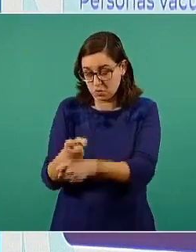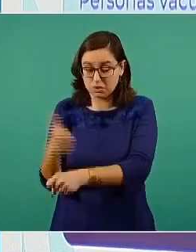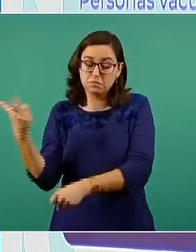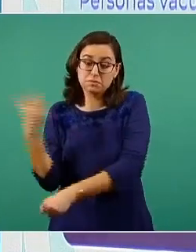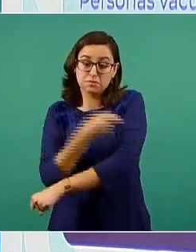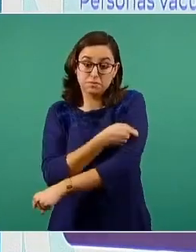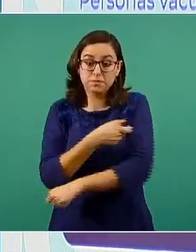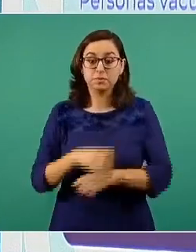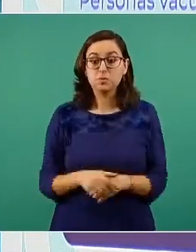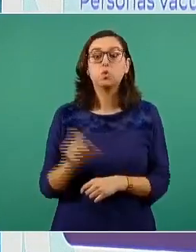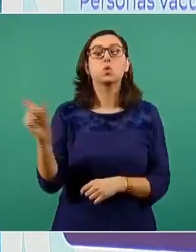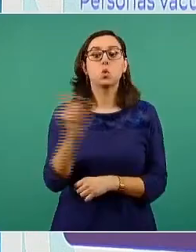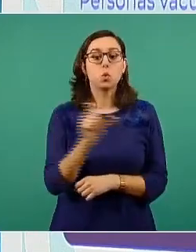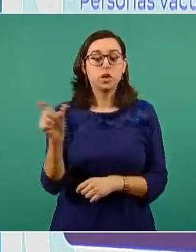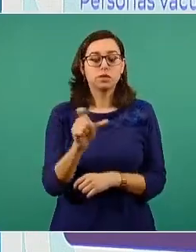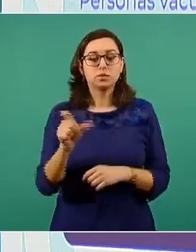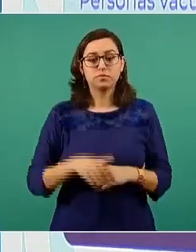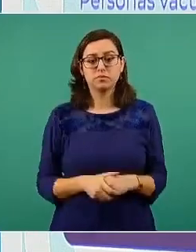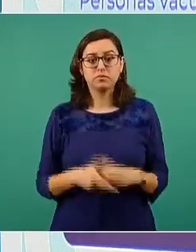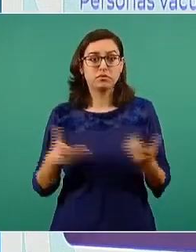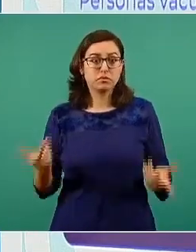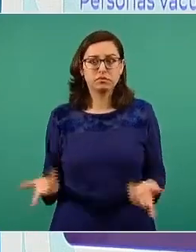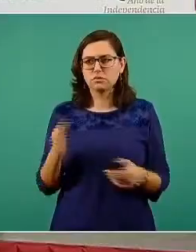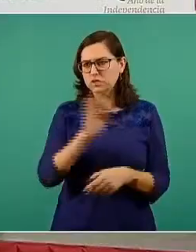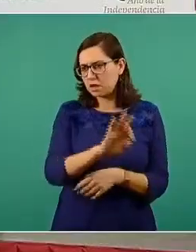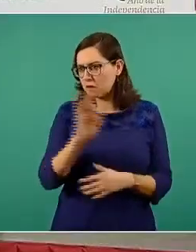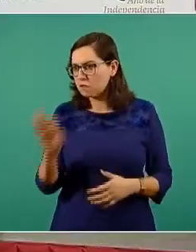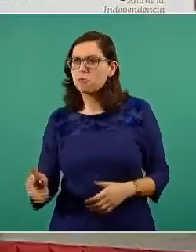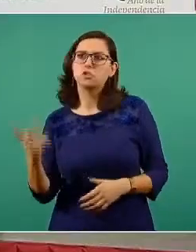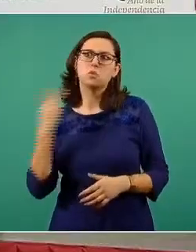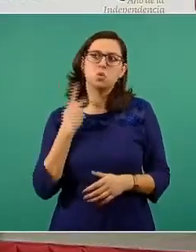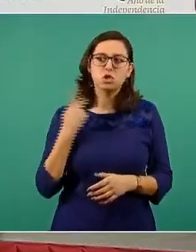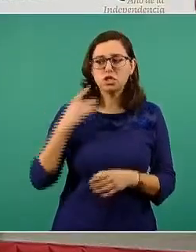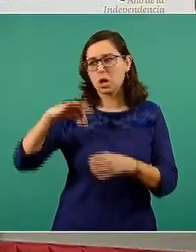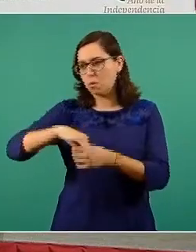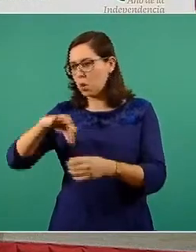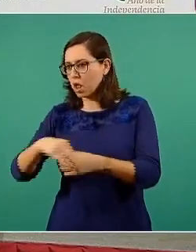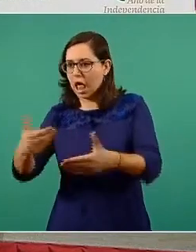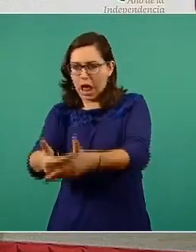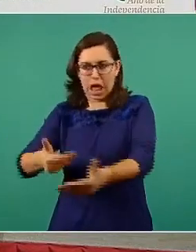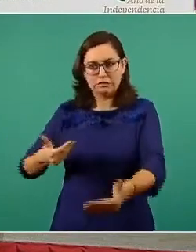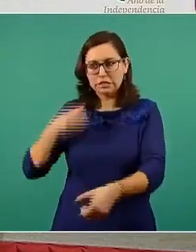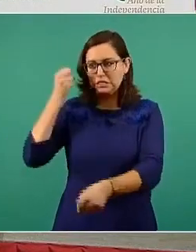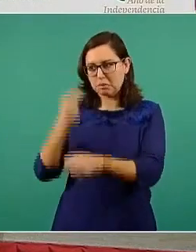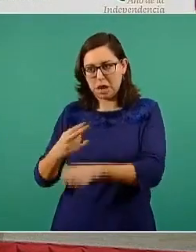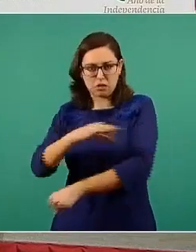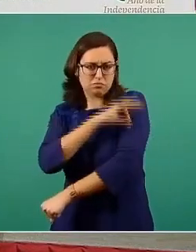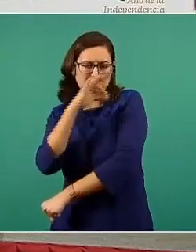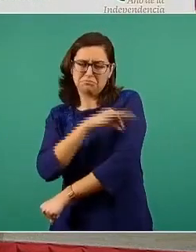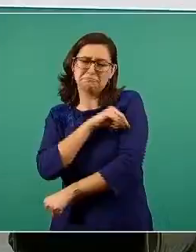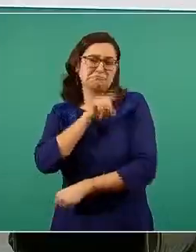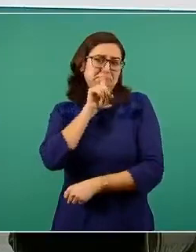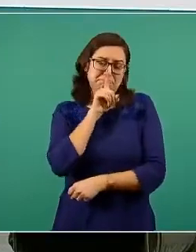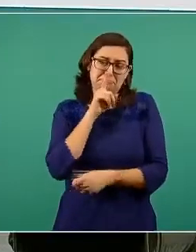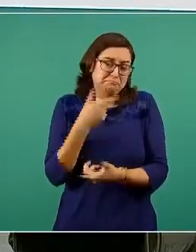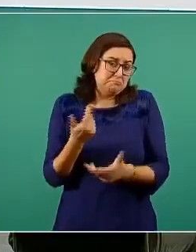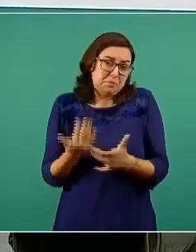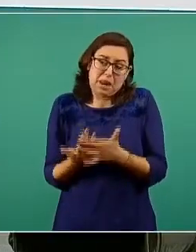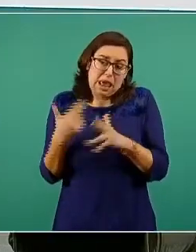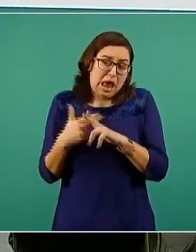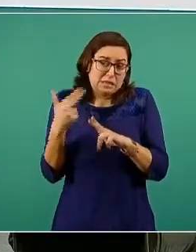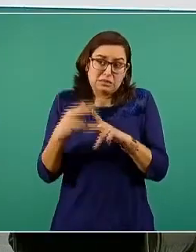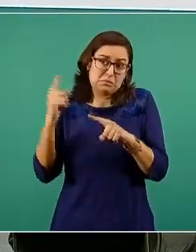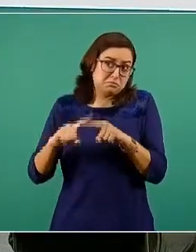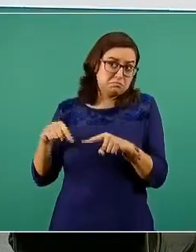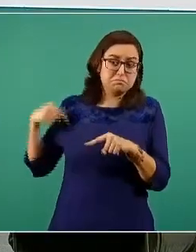dosis. ¿Cuál es ese momento? No tiene nada que ver con calendarios políticos o electorales, tiene que ver con las características de la vacuna. Entonces,